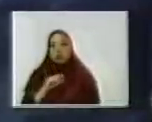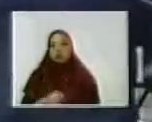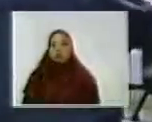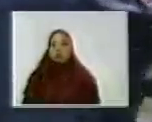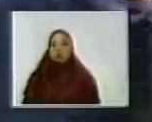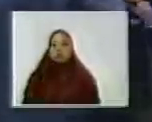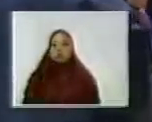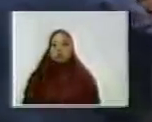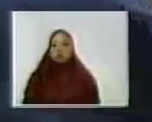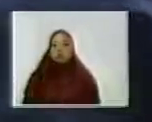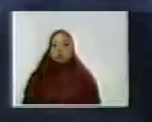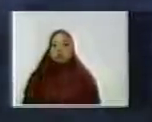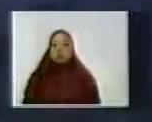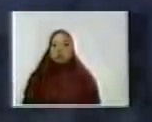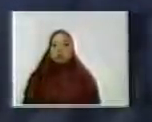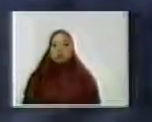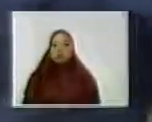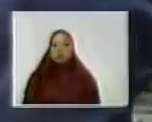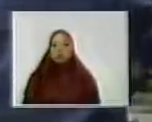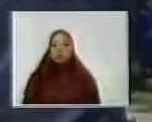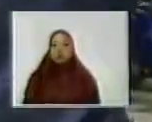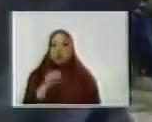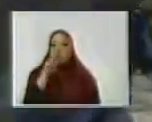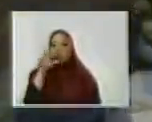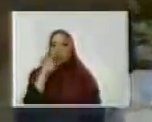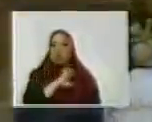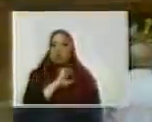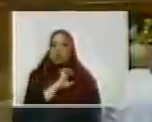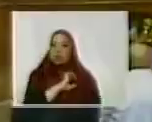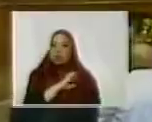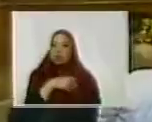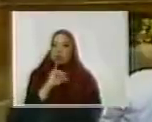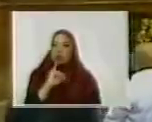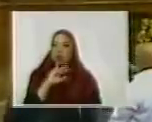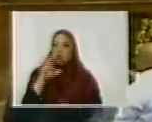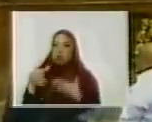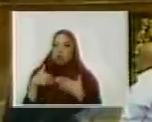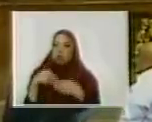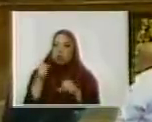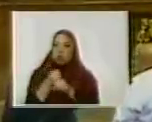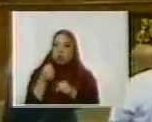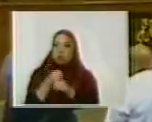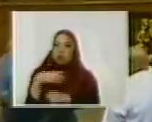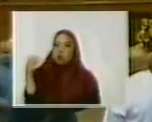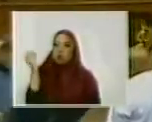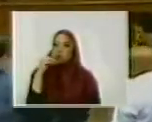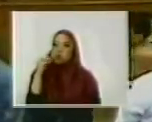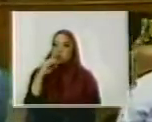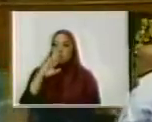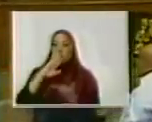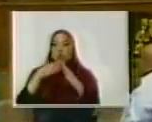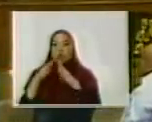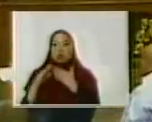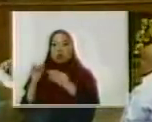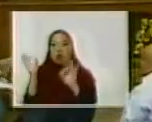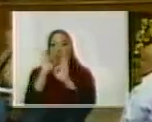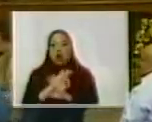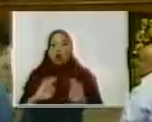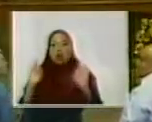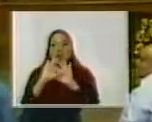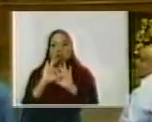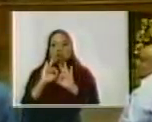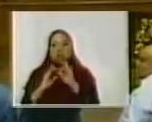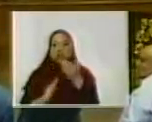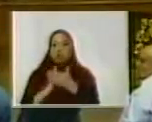en 23 de enero, y había constituyentes de todas las comisiones sumados. Bueno, ¿comuna o nada? Para allá